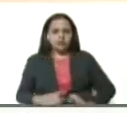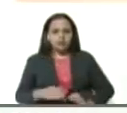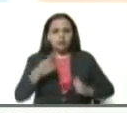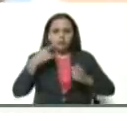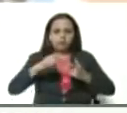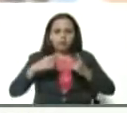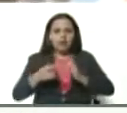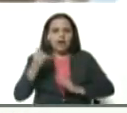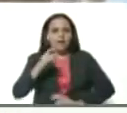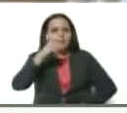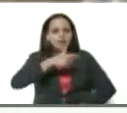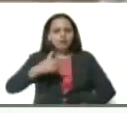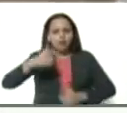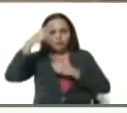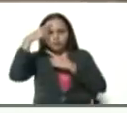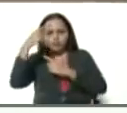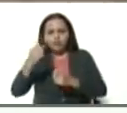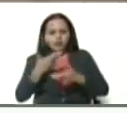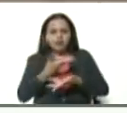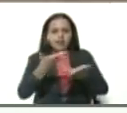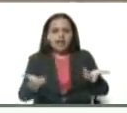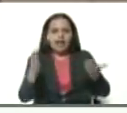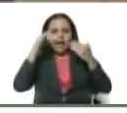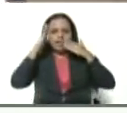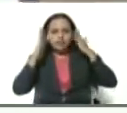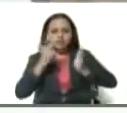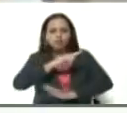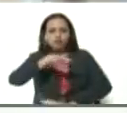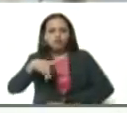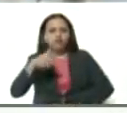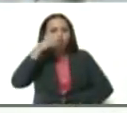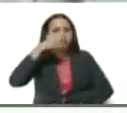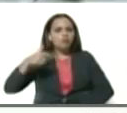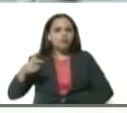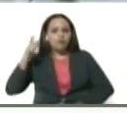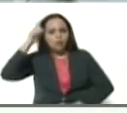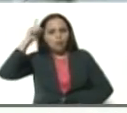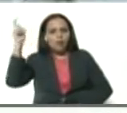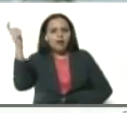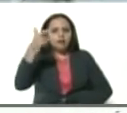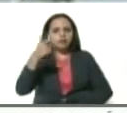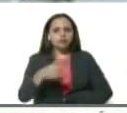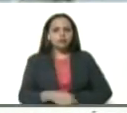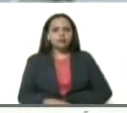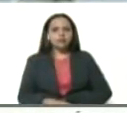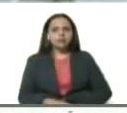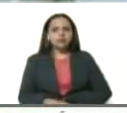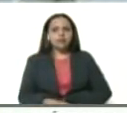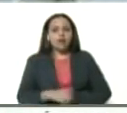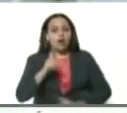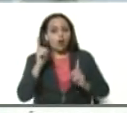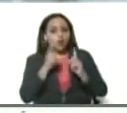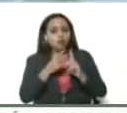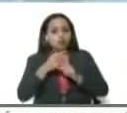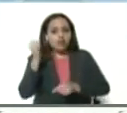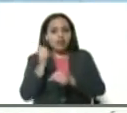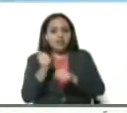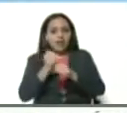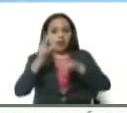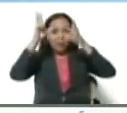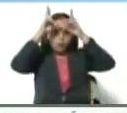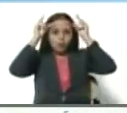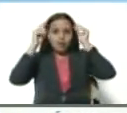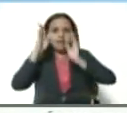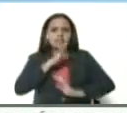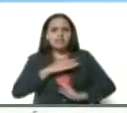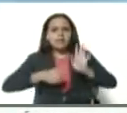apto y capacitado para brindar atención a nuestro pueblo guariqueño. Una de esas trabajadoras, enfermera, que